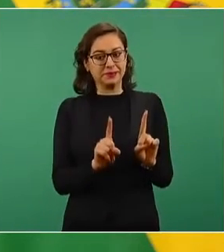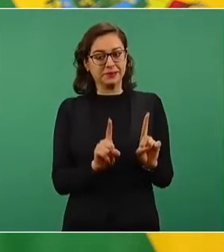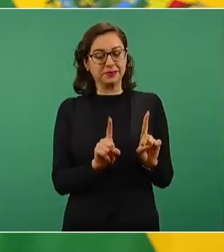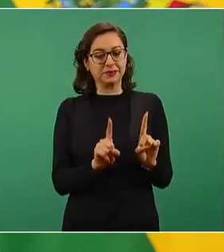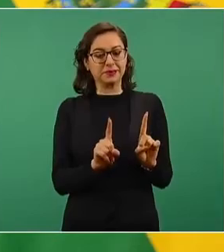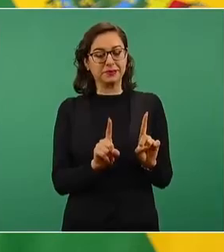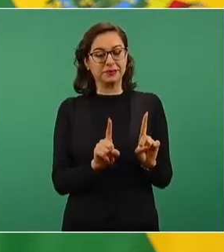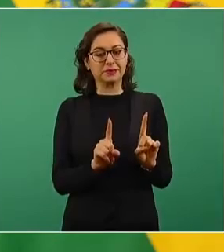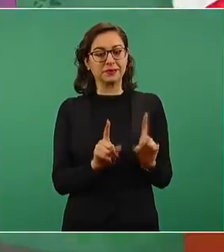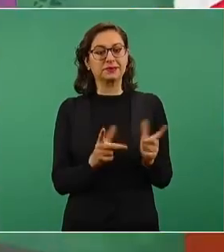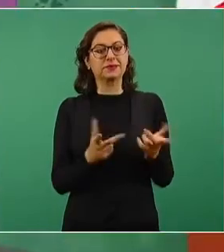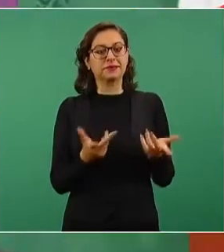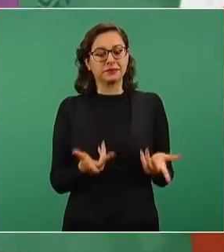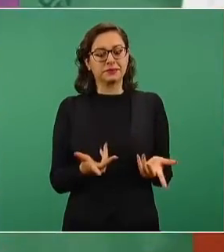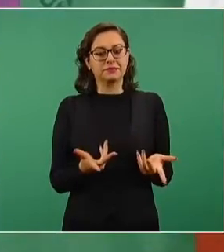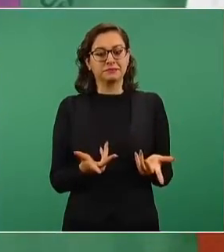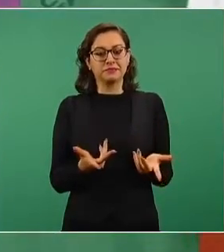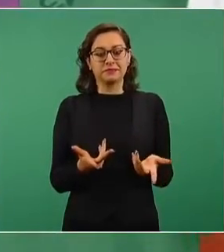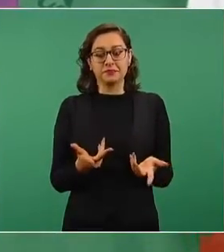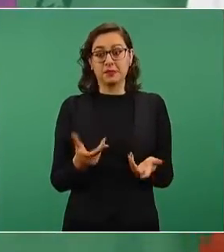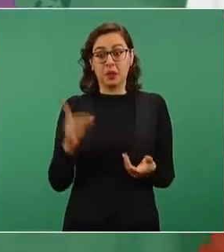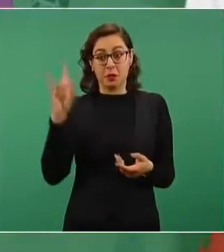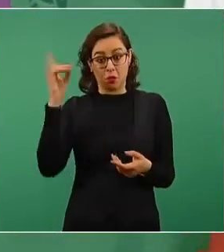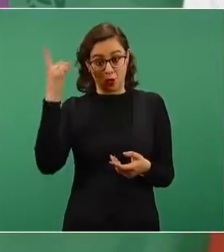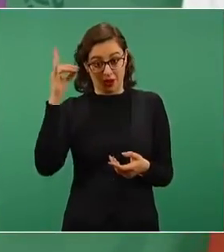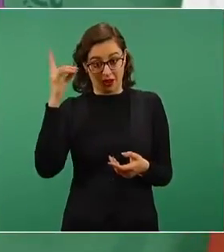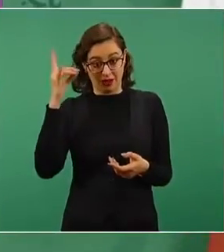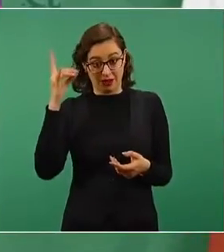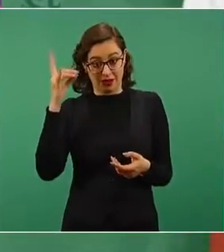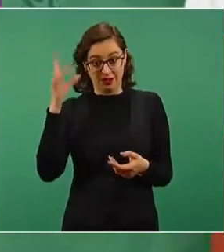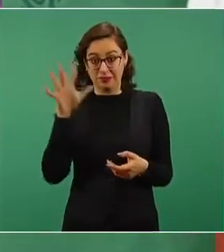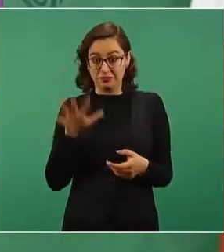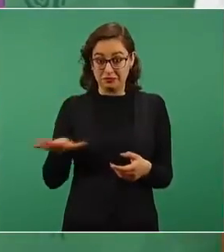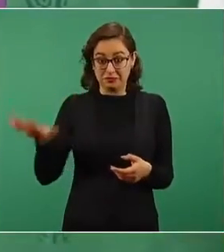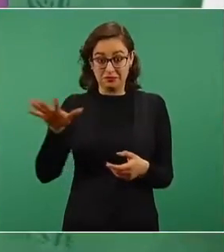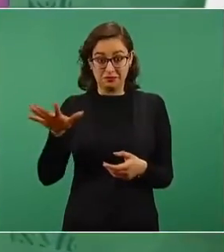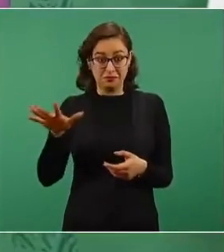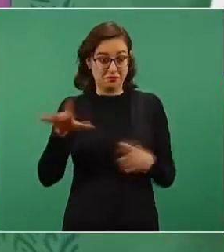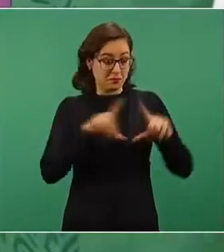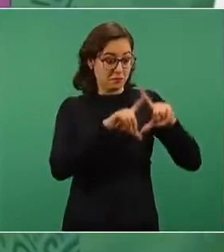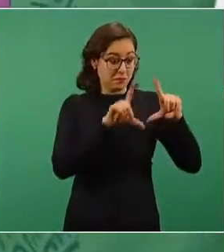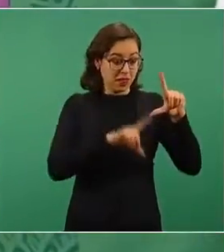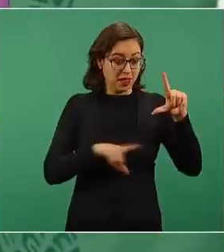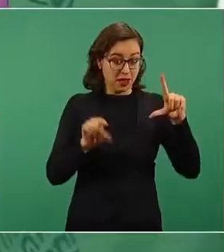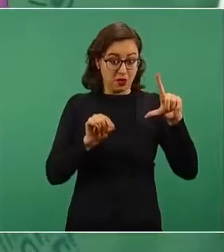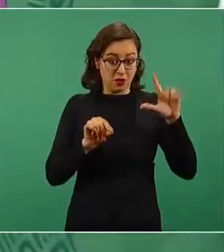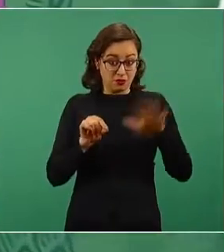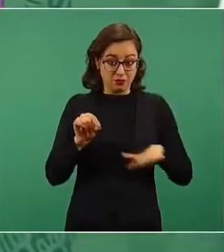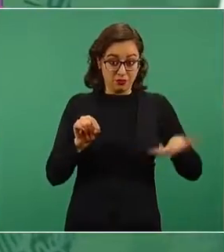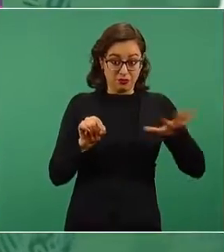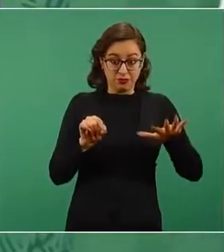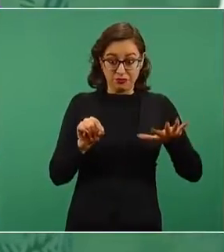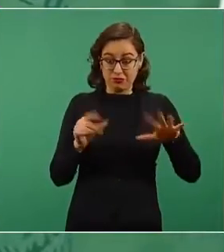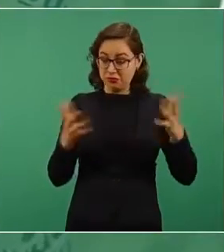porque el pueblo de Bolivia y el pueblo de México son pueblos hermanos,